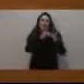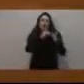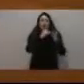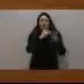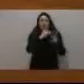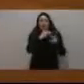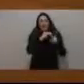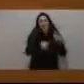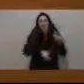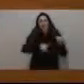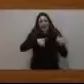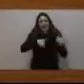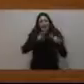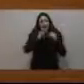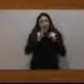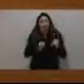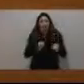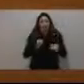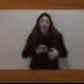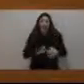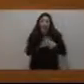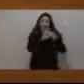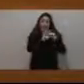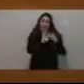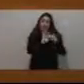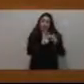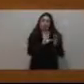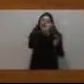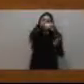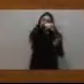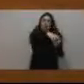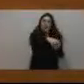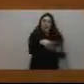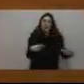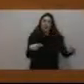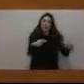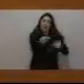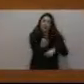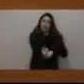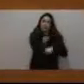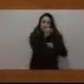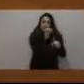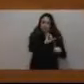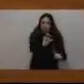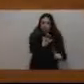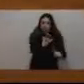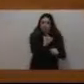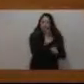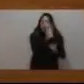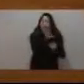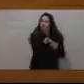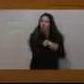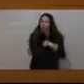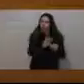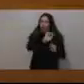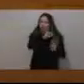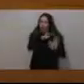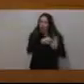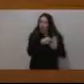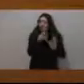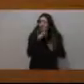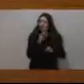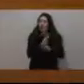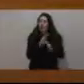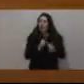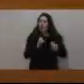con especial relación a la instalación de una planta de regasificación en el Musel. Moción. Primer punto que se pide. La Junta General del